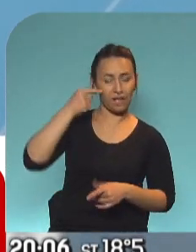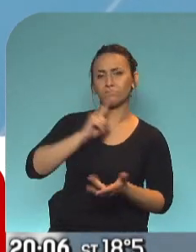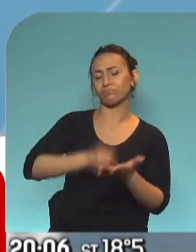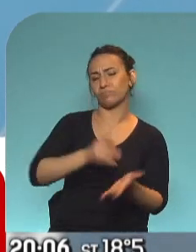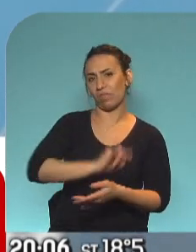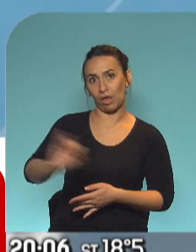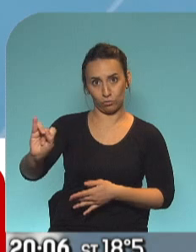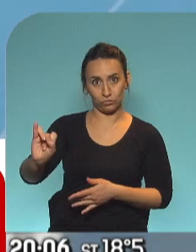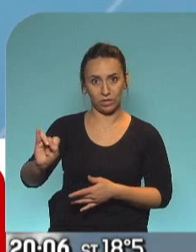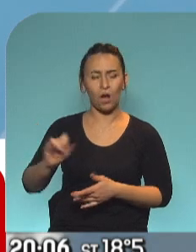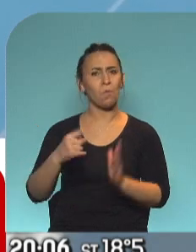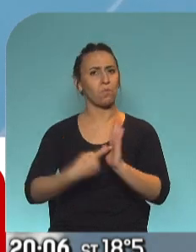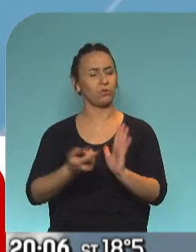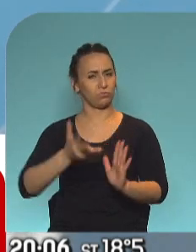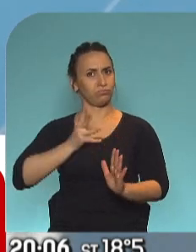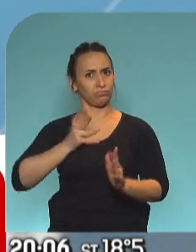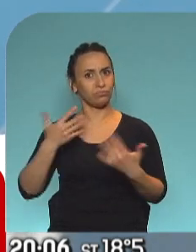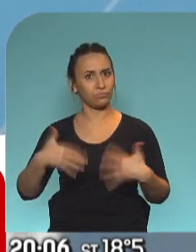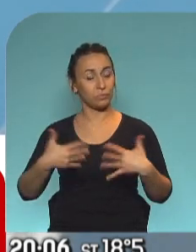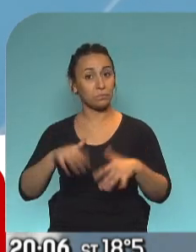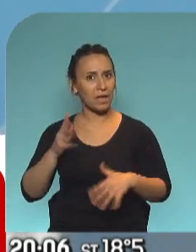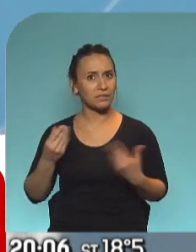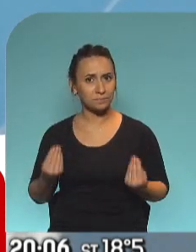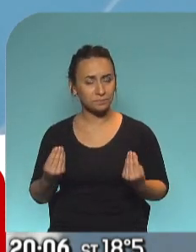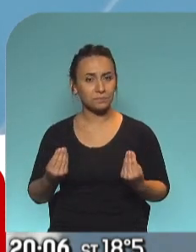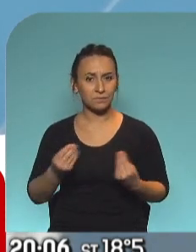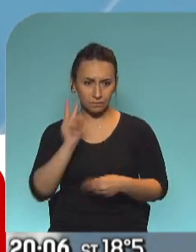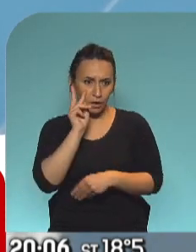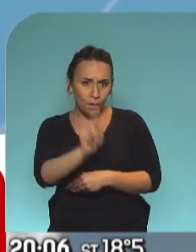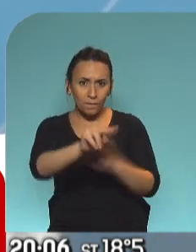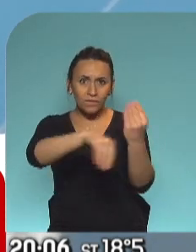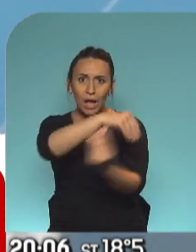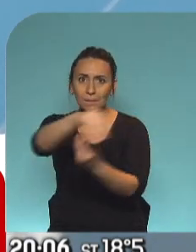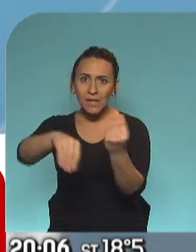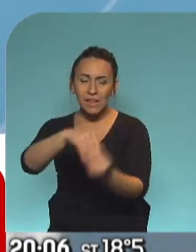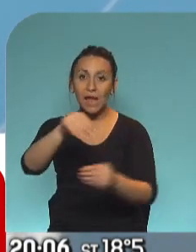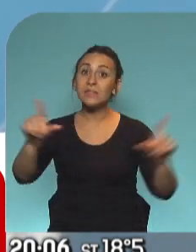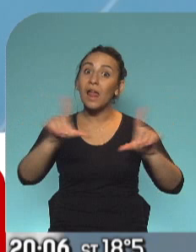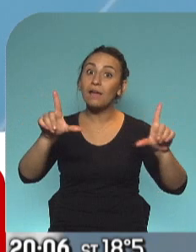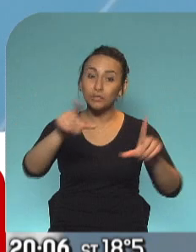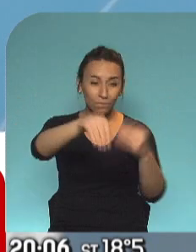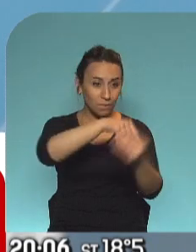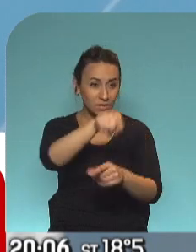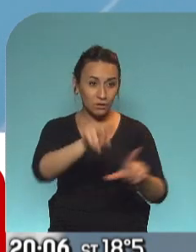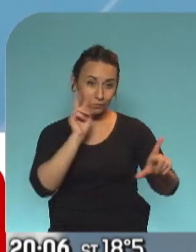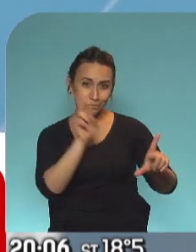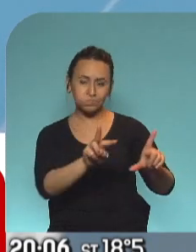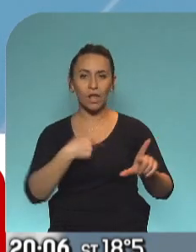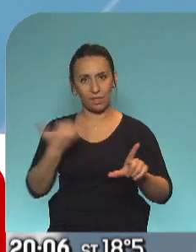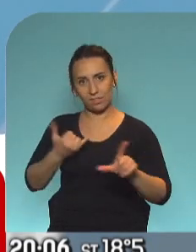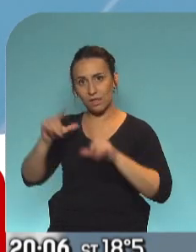las cosas que más me impactaron era ver hoy a familiares hablando en televisión, de los que yo tengo las